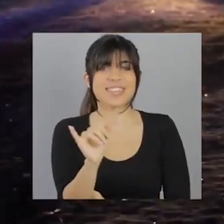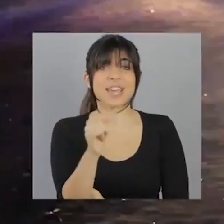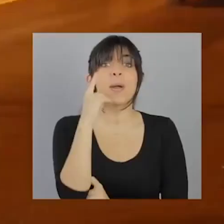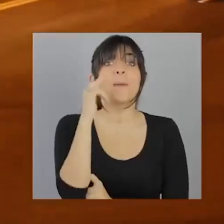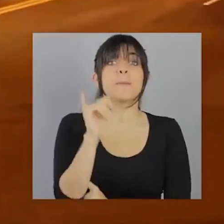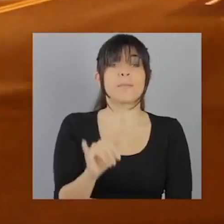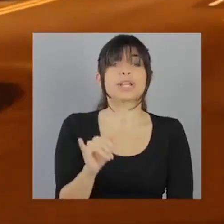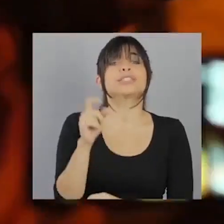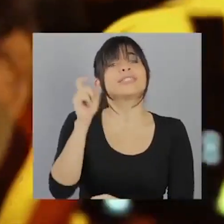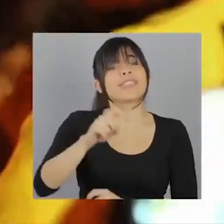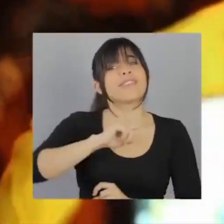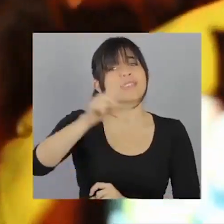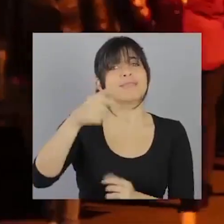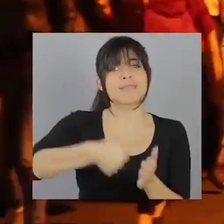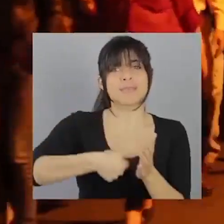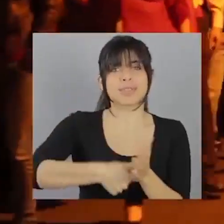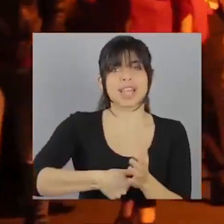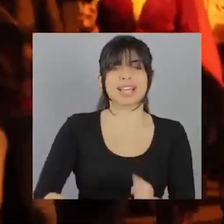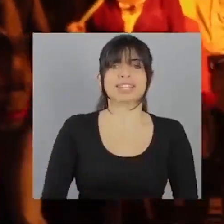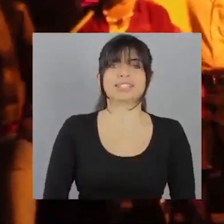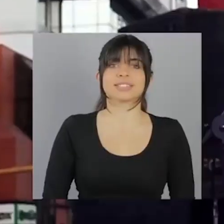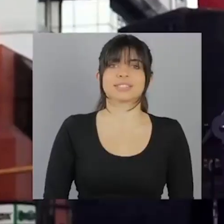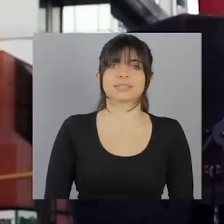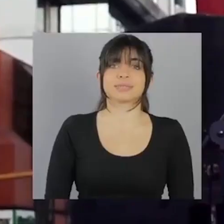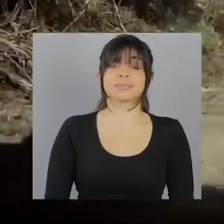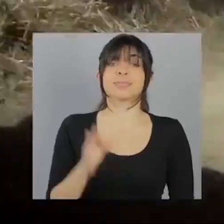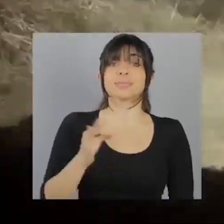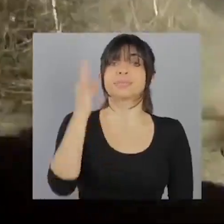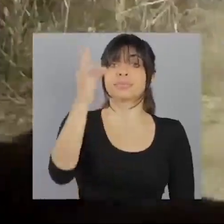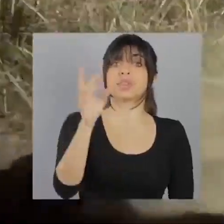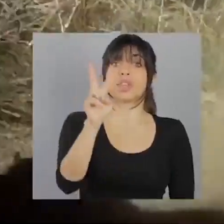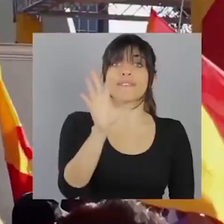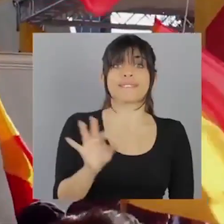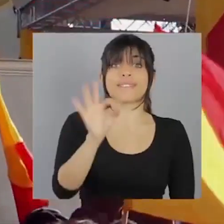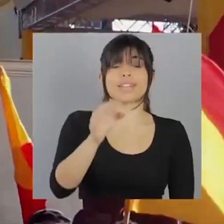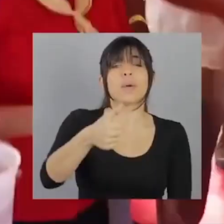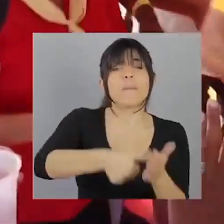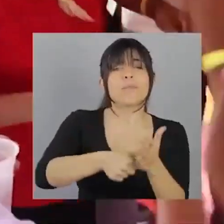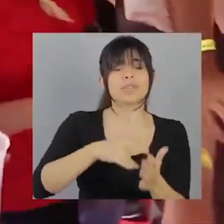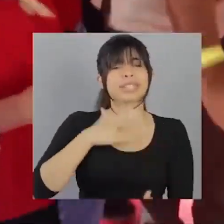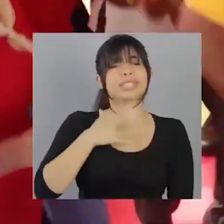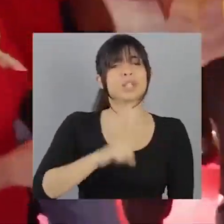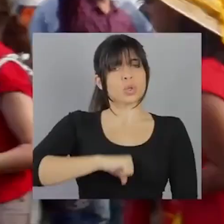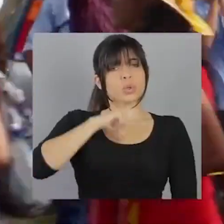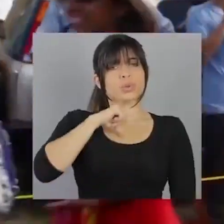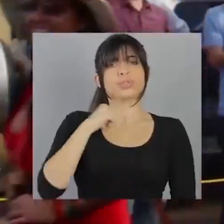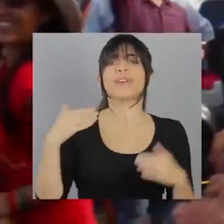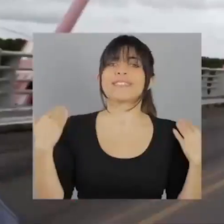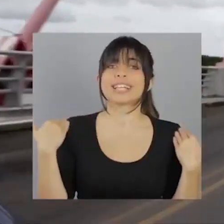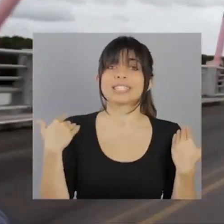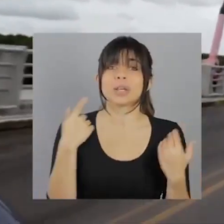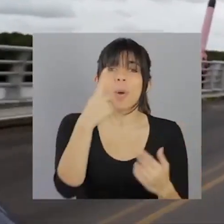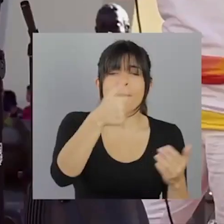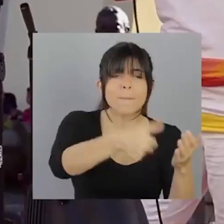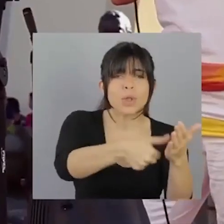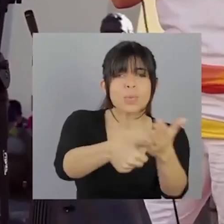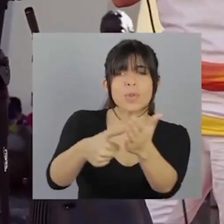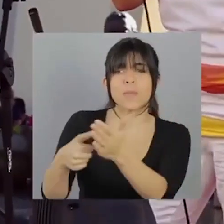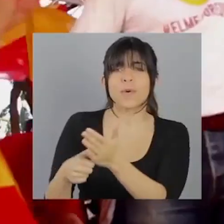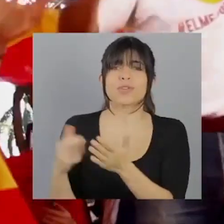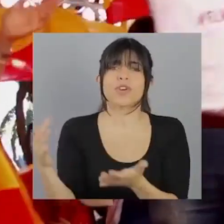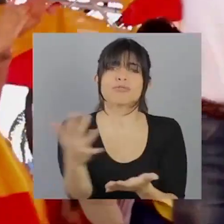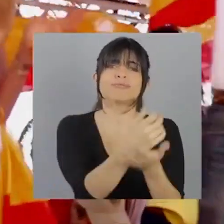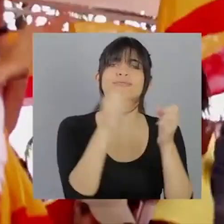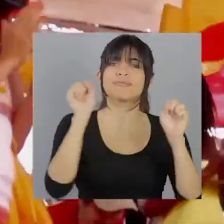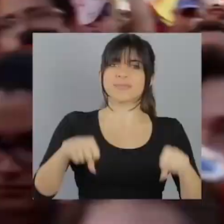también. Por eso, vayamos a votar. Este 2 de febrero, vote con orgullo y felicidad, porque un voto a la vez